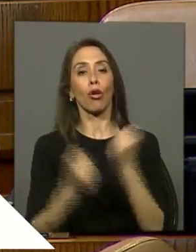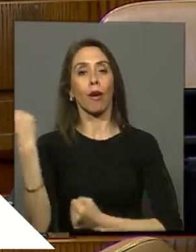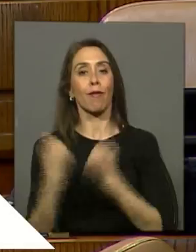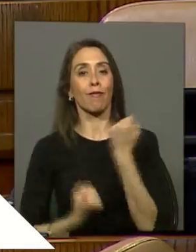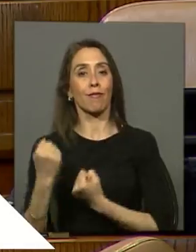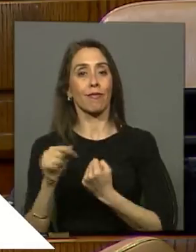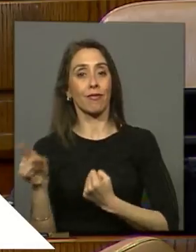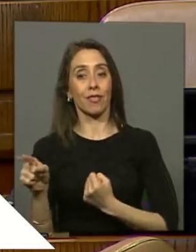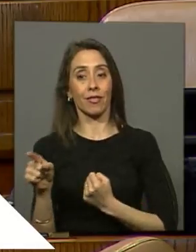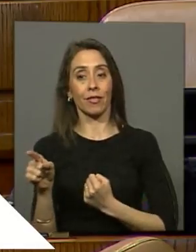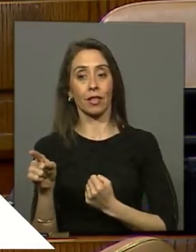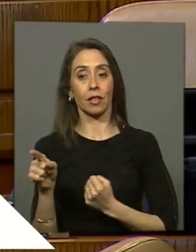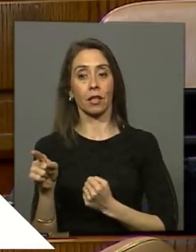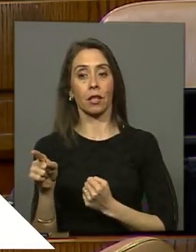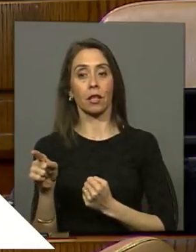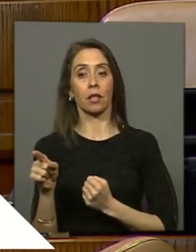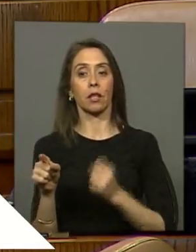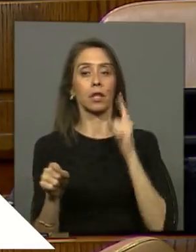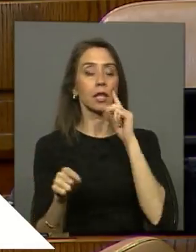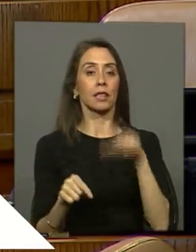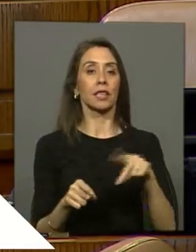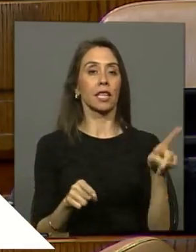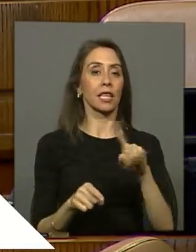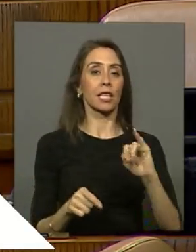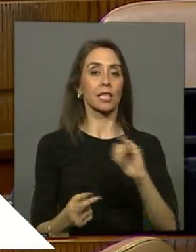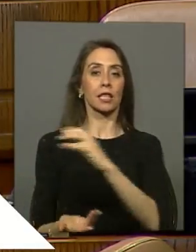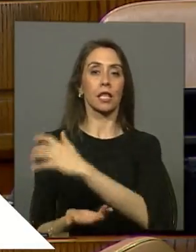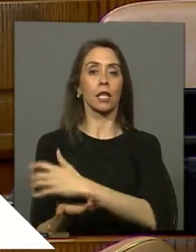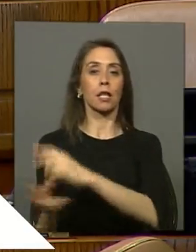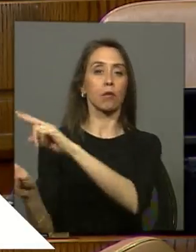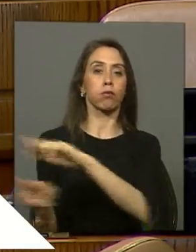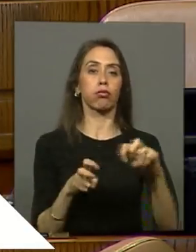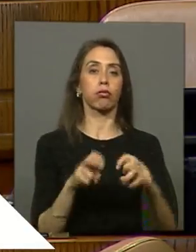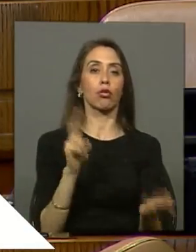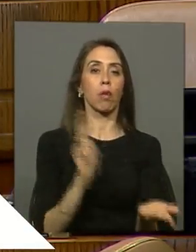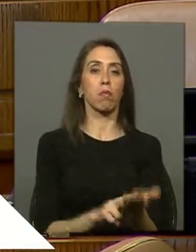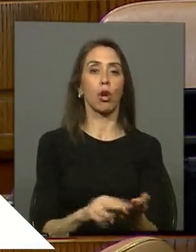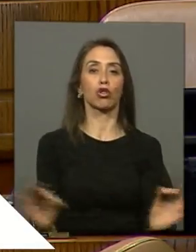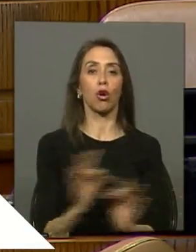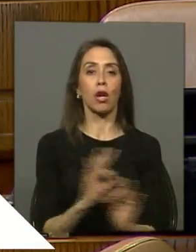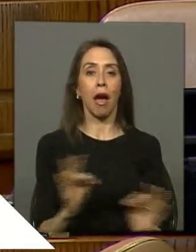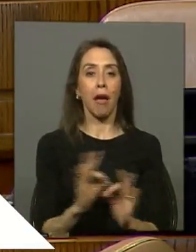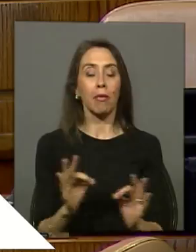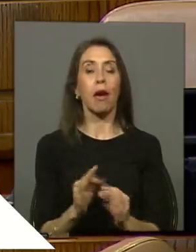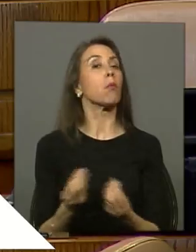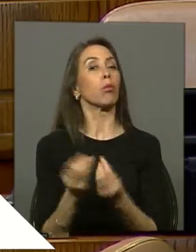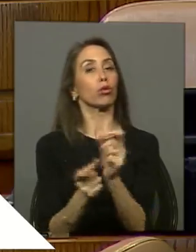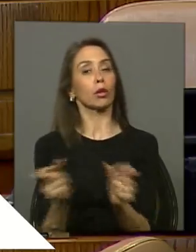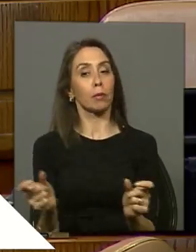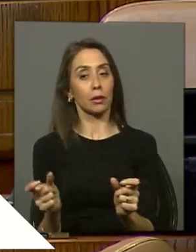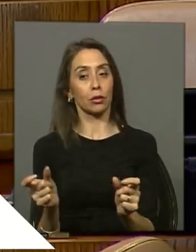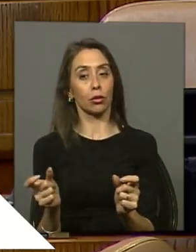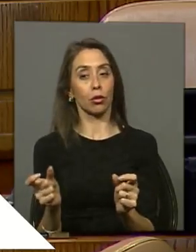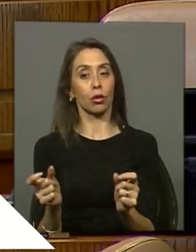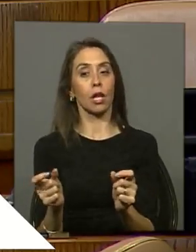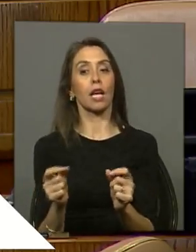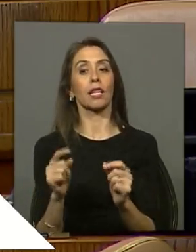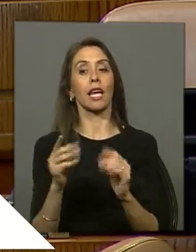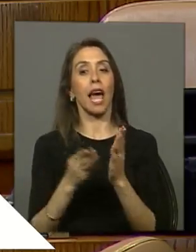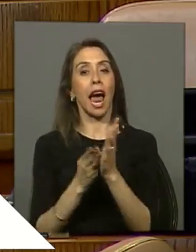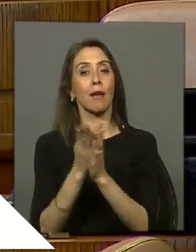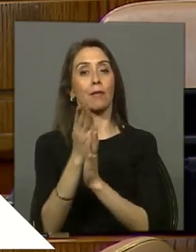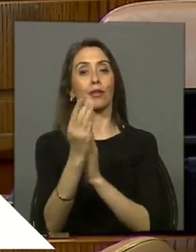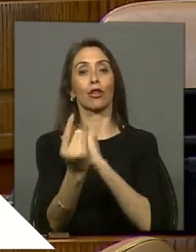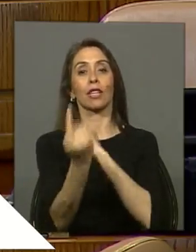funcionara sin que ellos recauden lo que correspondía y además muchas personas que estuvieron al principio de la estafa piramidal